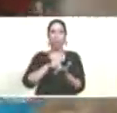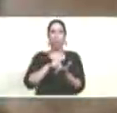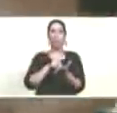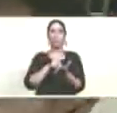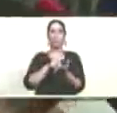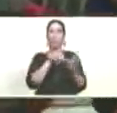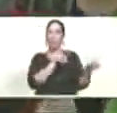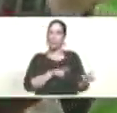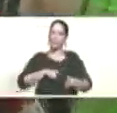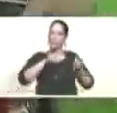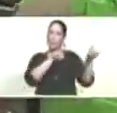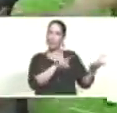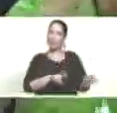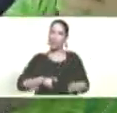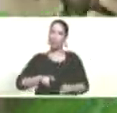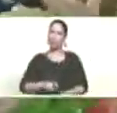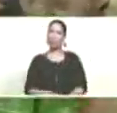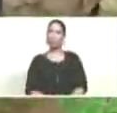campesinos y campesinas.